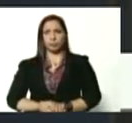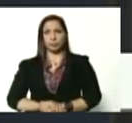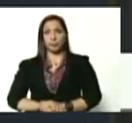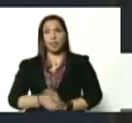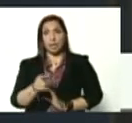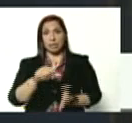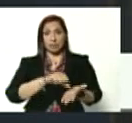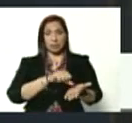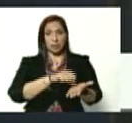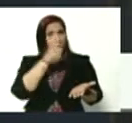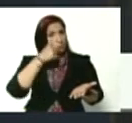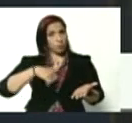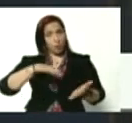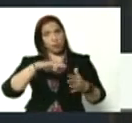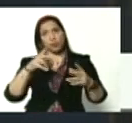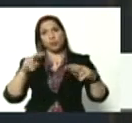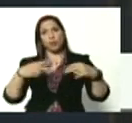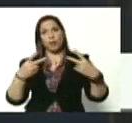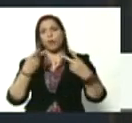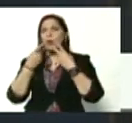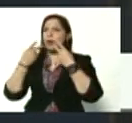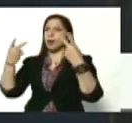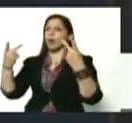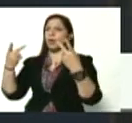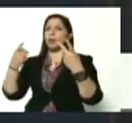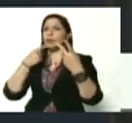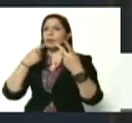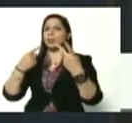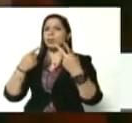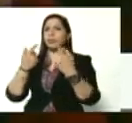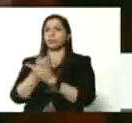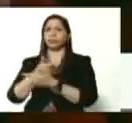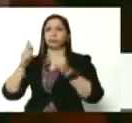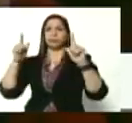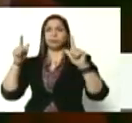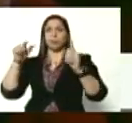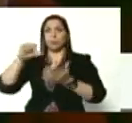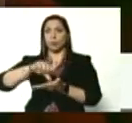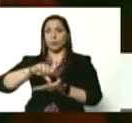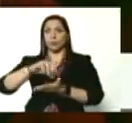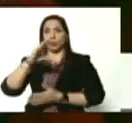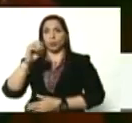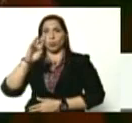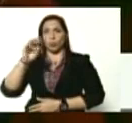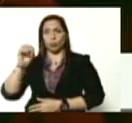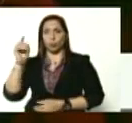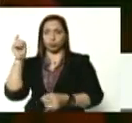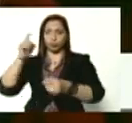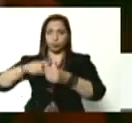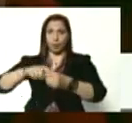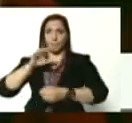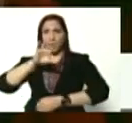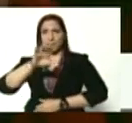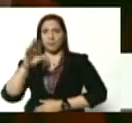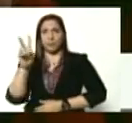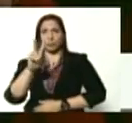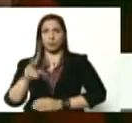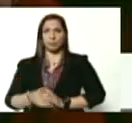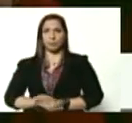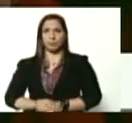poblado lee un manifiesto que declara la liberación de la provincia de coro y su incorporación a la república